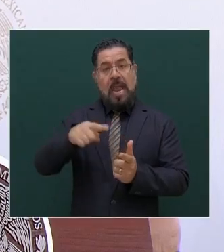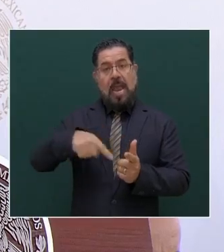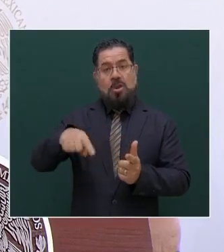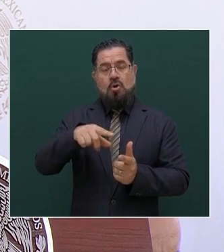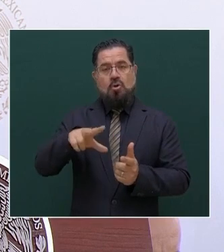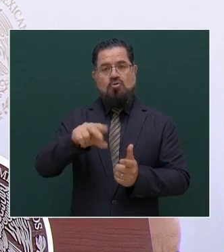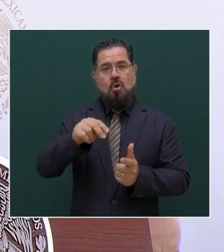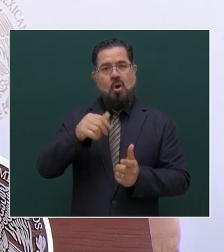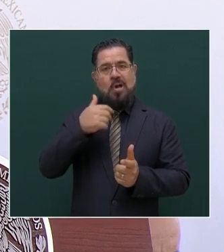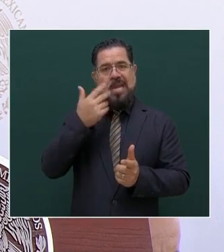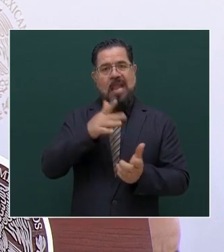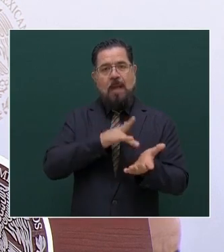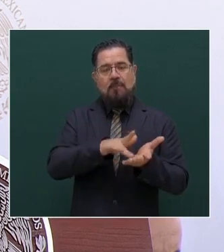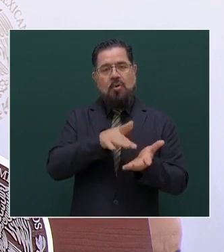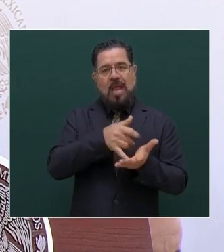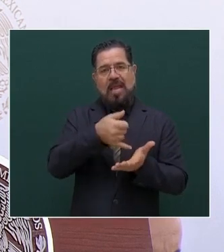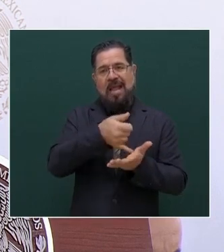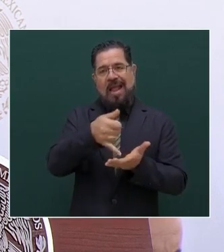abogados